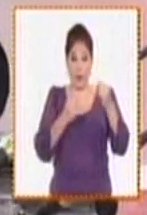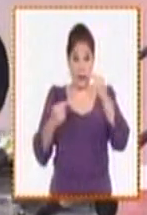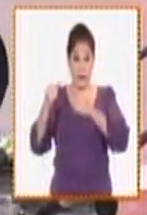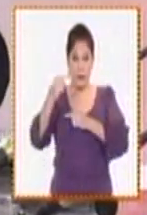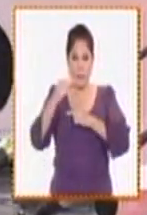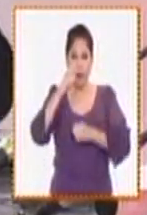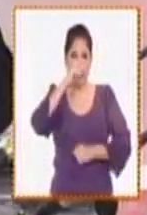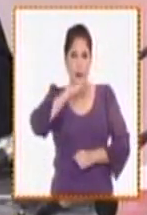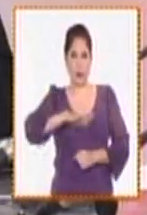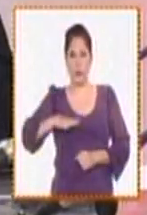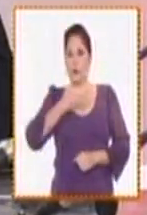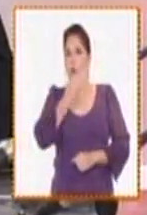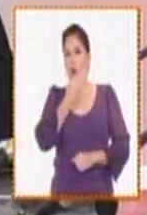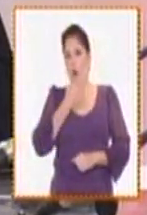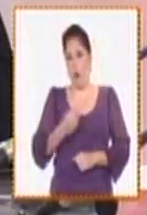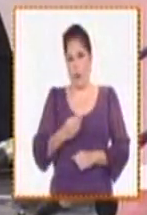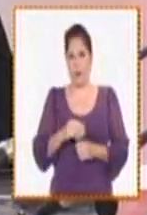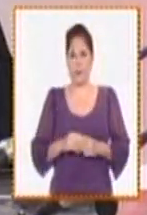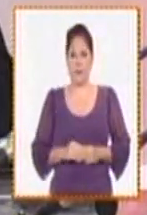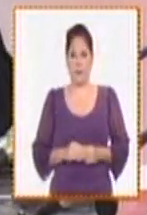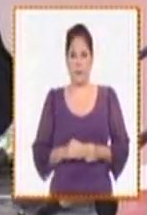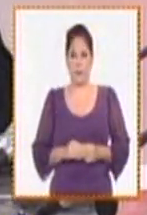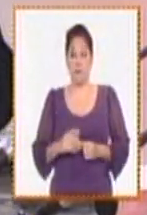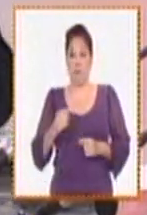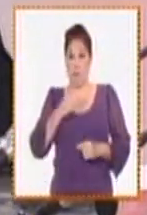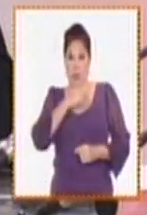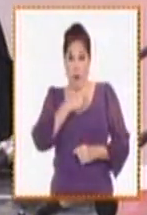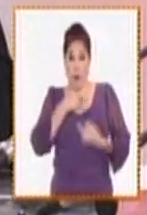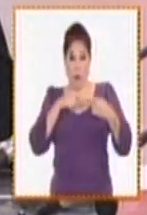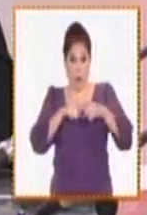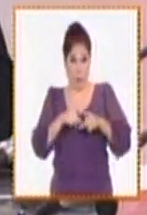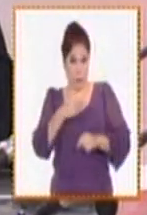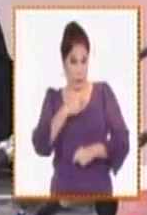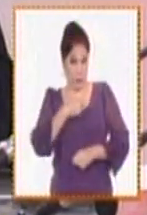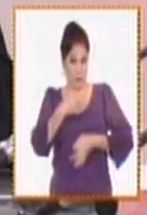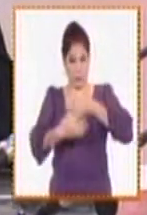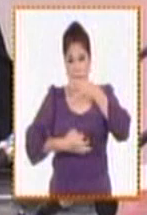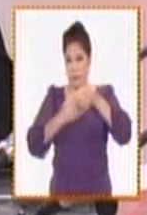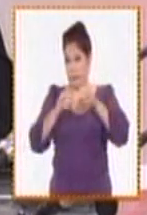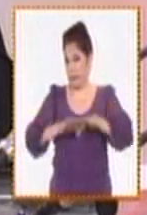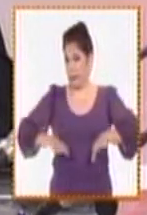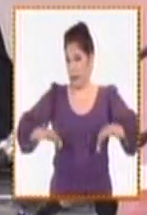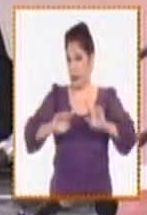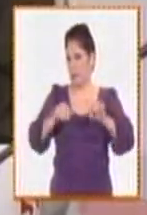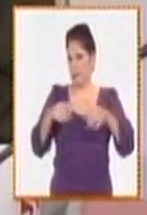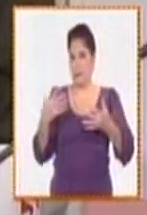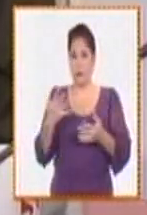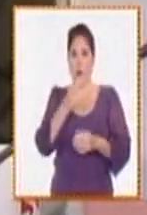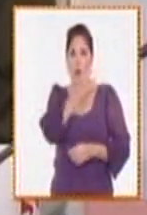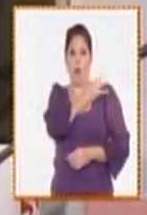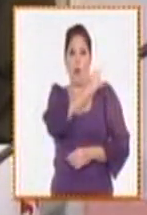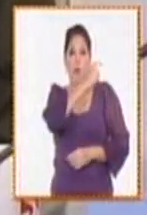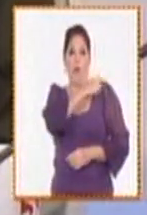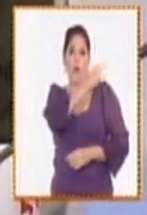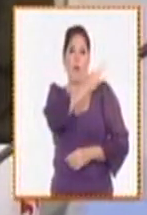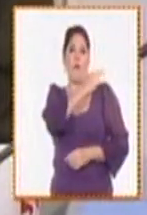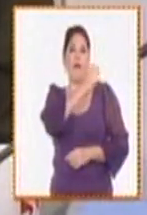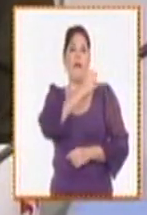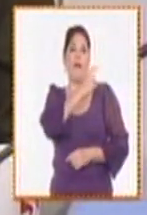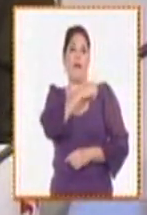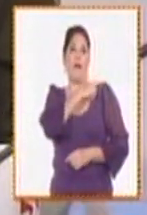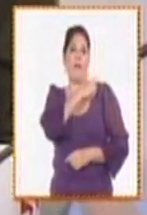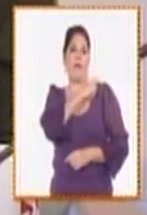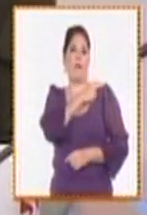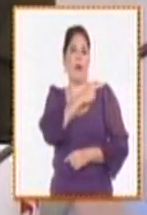niños pues el país adopta. Tengo el placer de que me estén acompañando esta tarde en nuestra mesa redonda el coronel Juan Carlos Poey Guerra, jefe de la